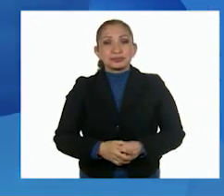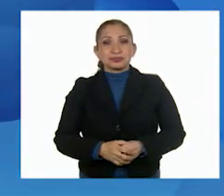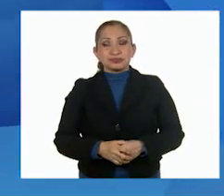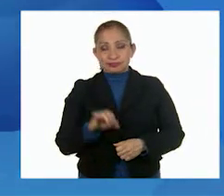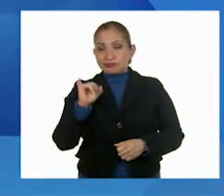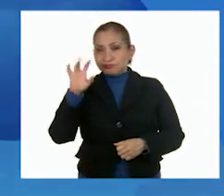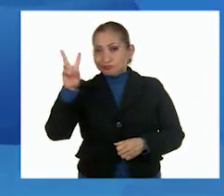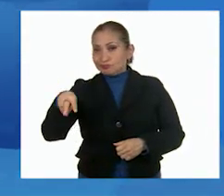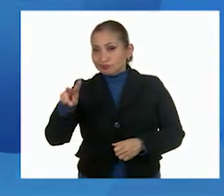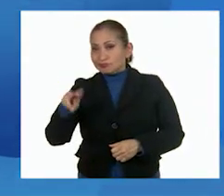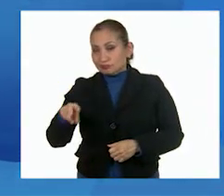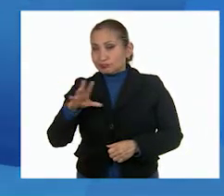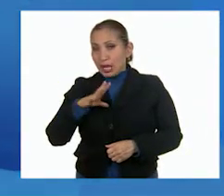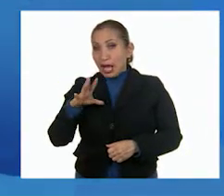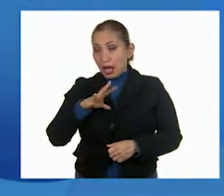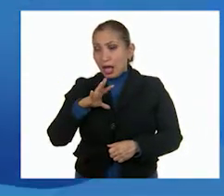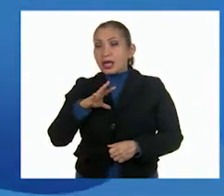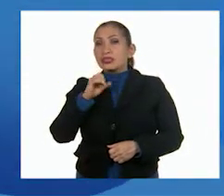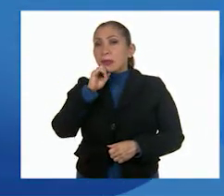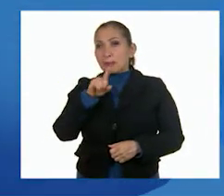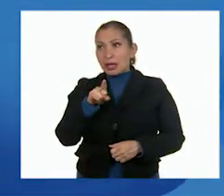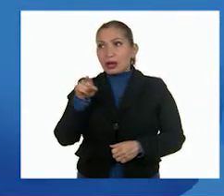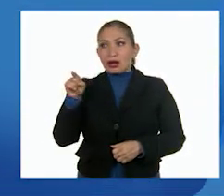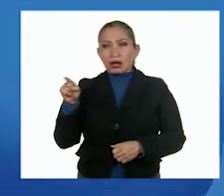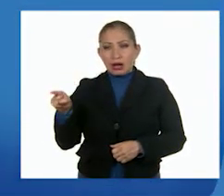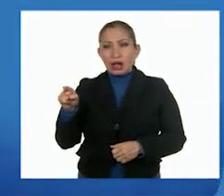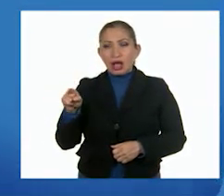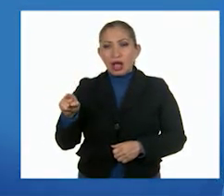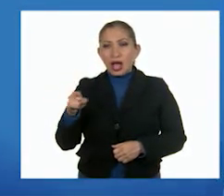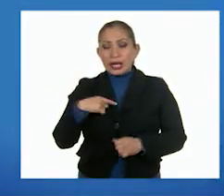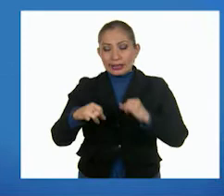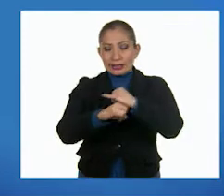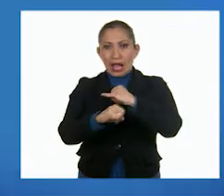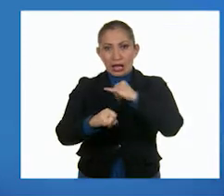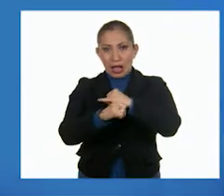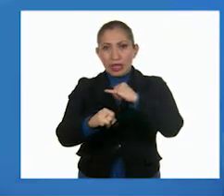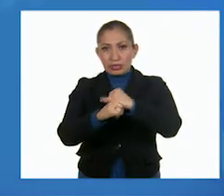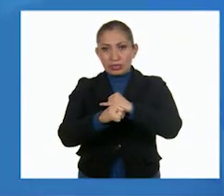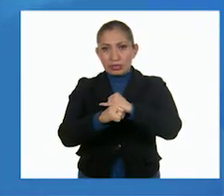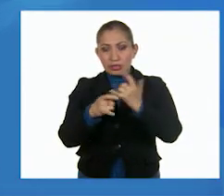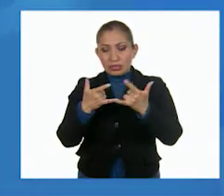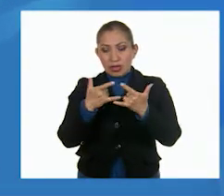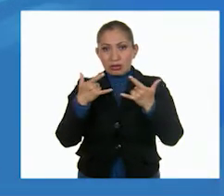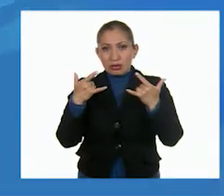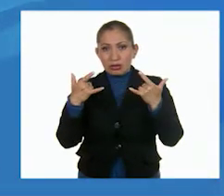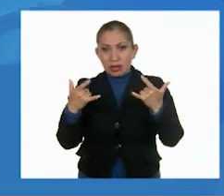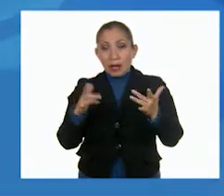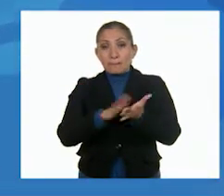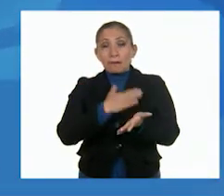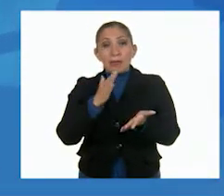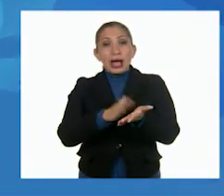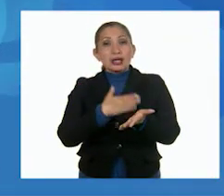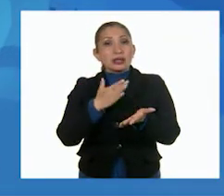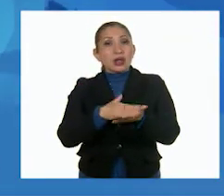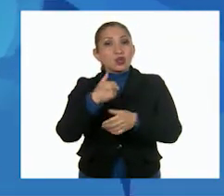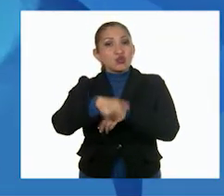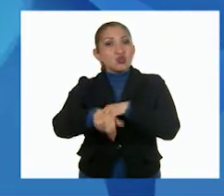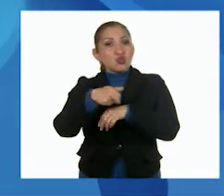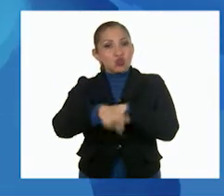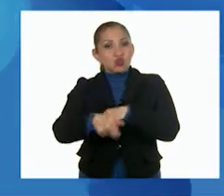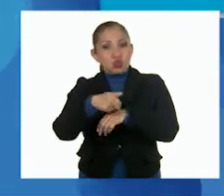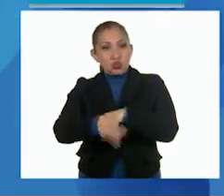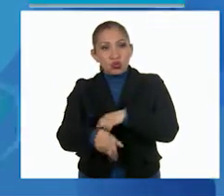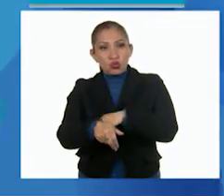Sí, que se encuentra disponible también en el repertorio digital histórico, de la página...